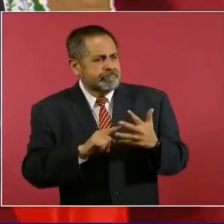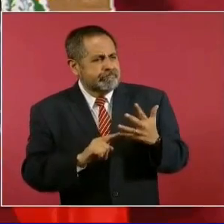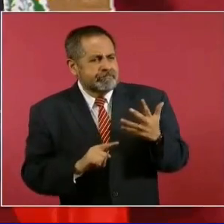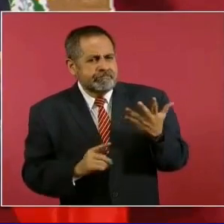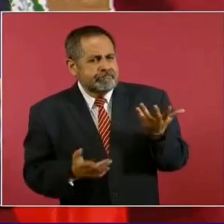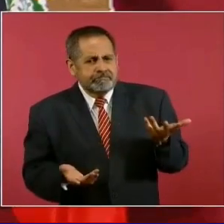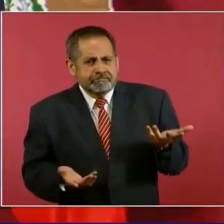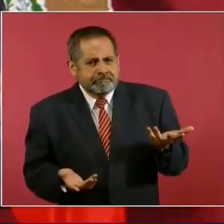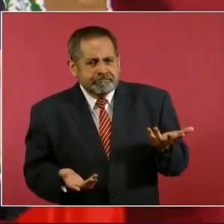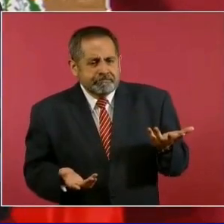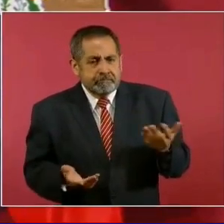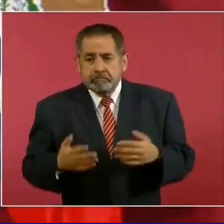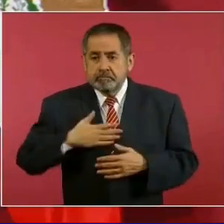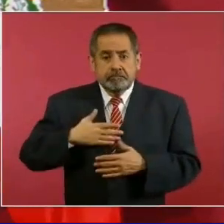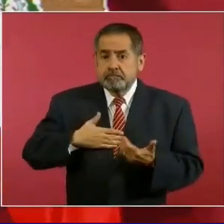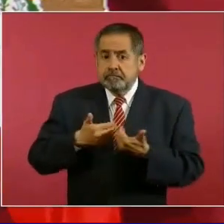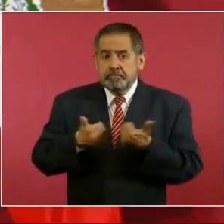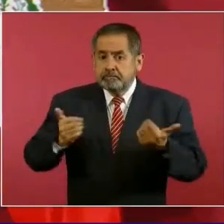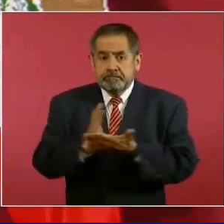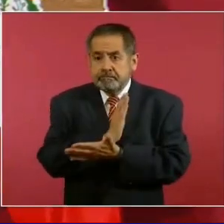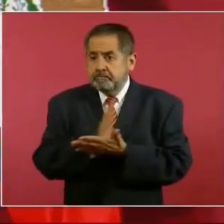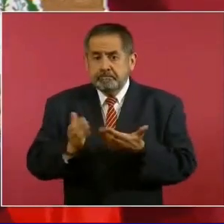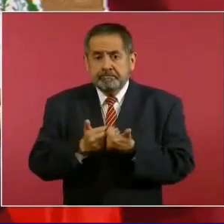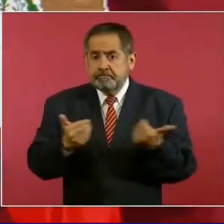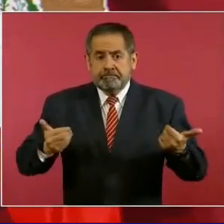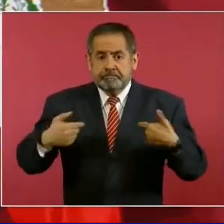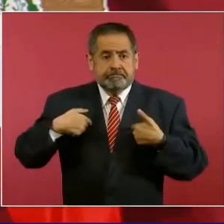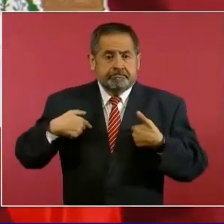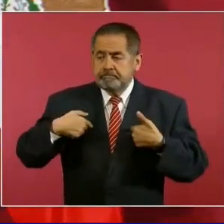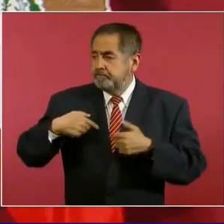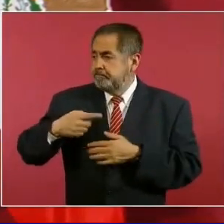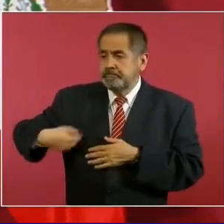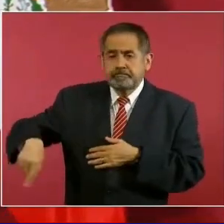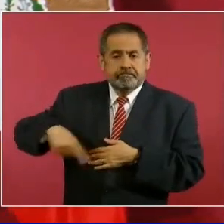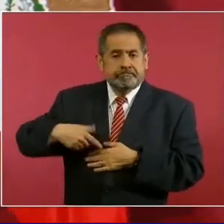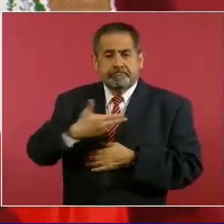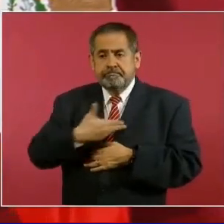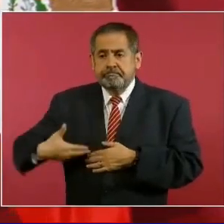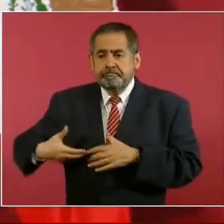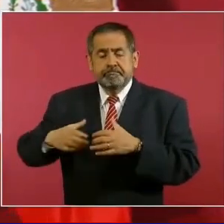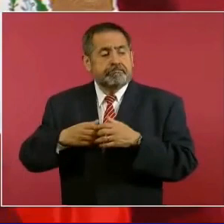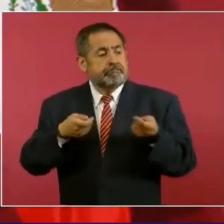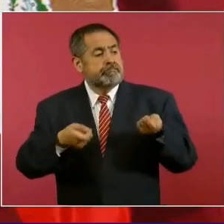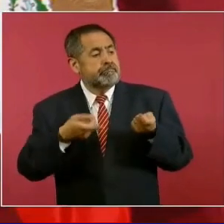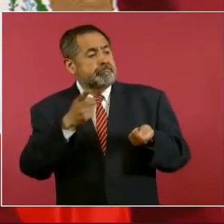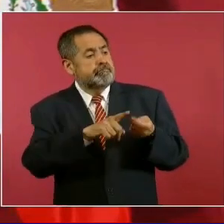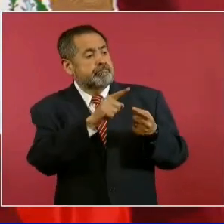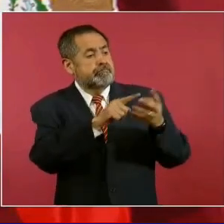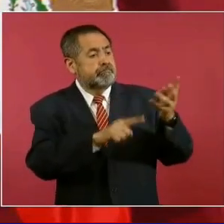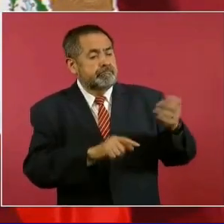porque no tienen que ver con nosotros, no dependen del Poder Ejecutivo,